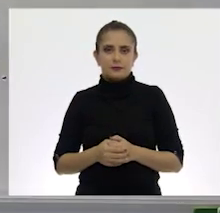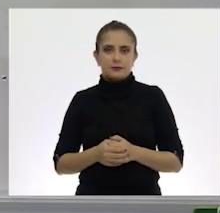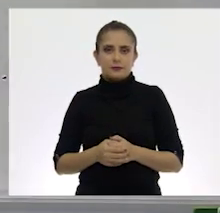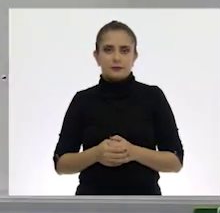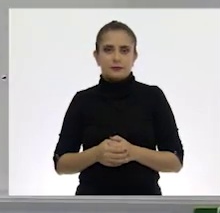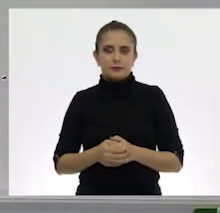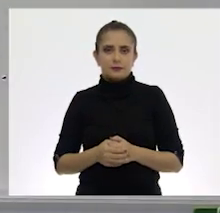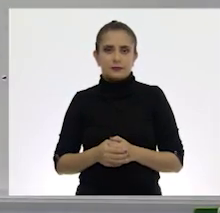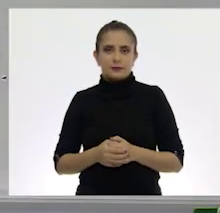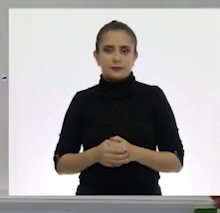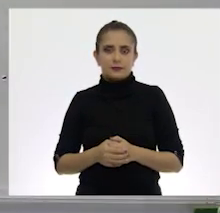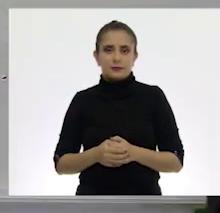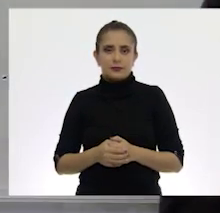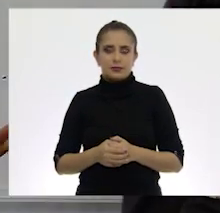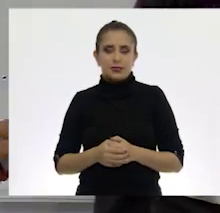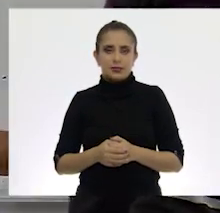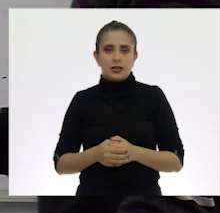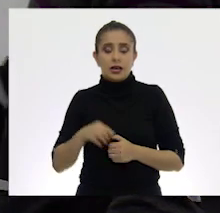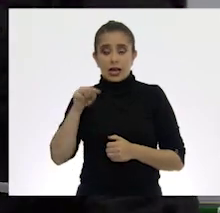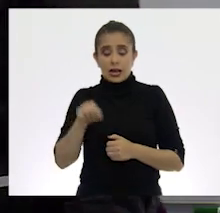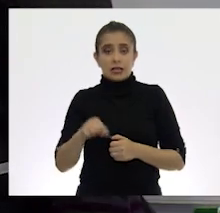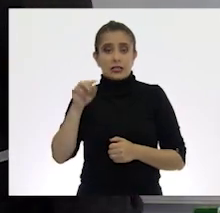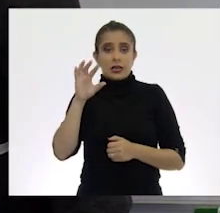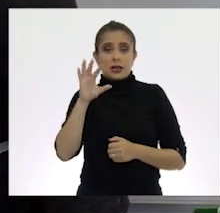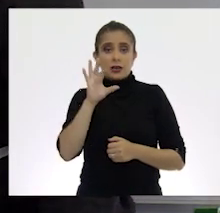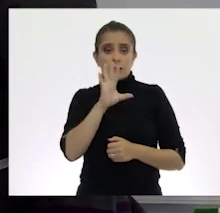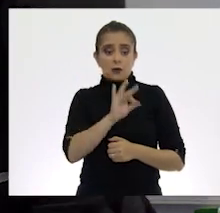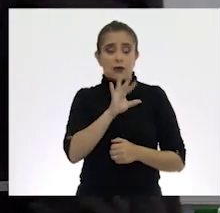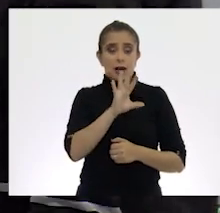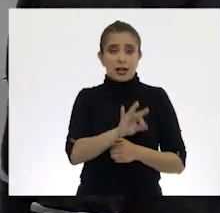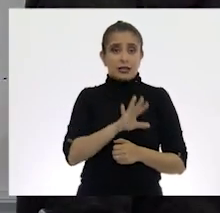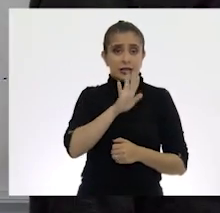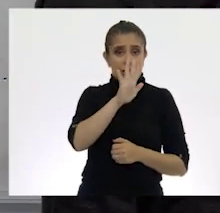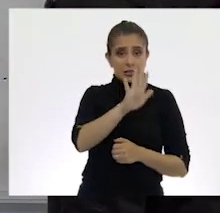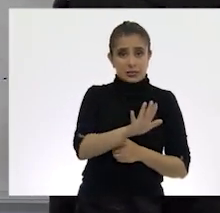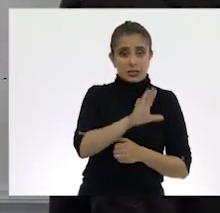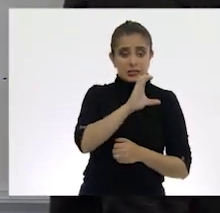Y considerando que este fue de 45,